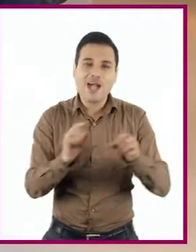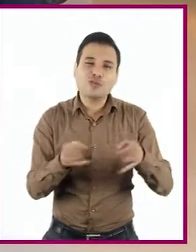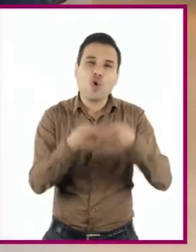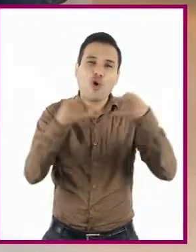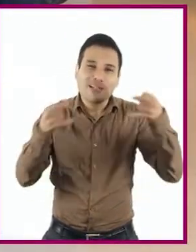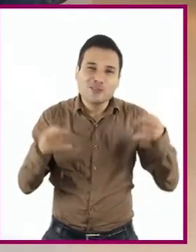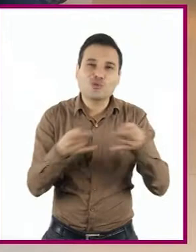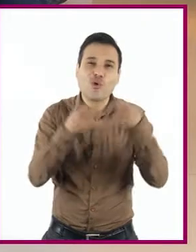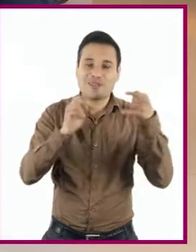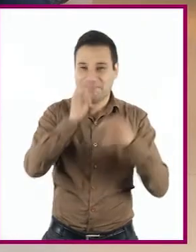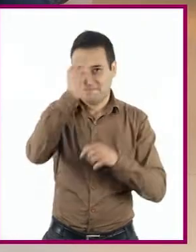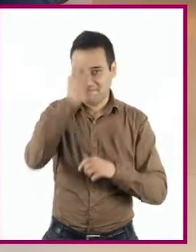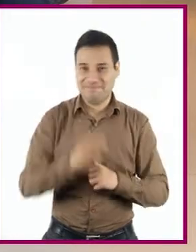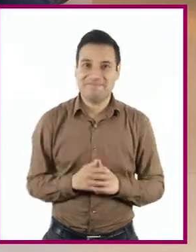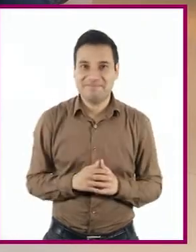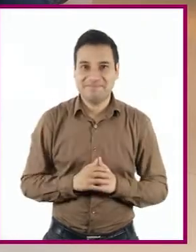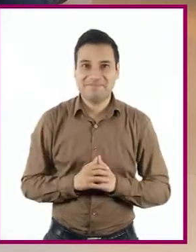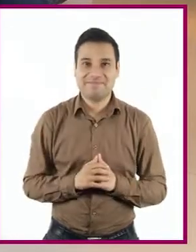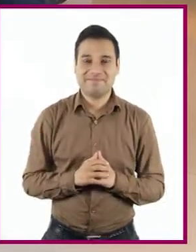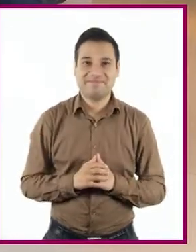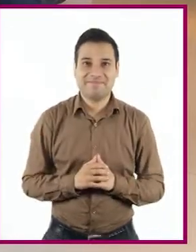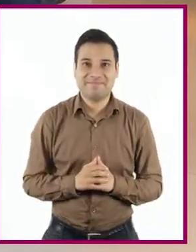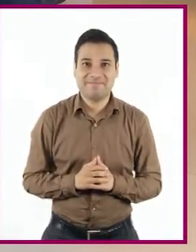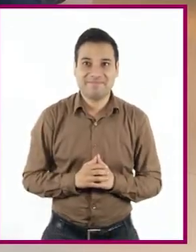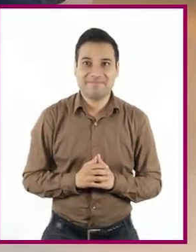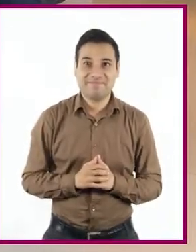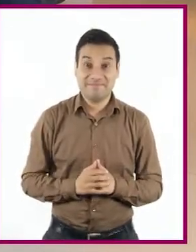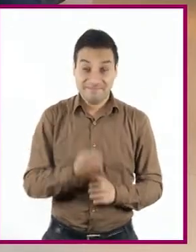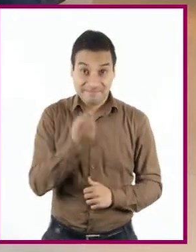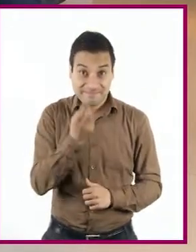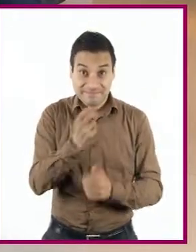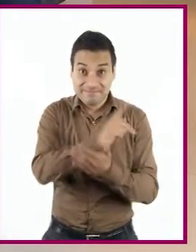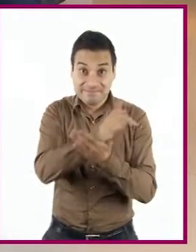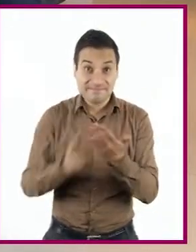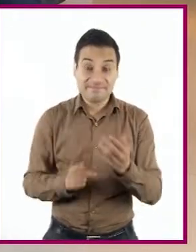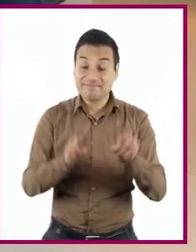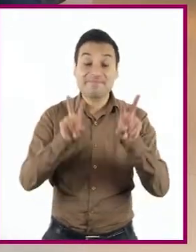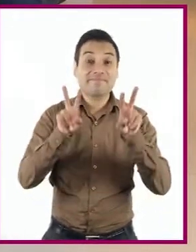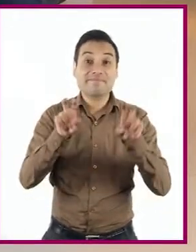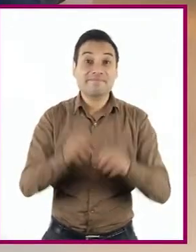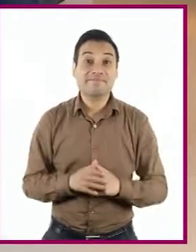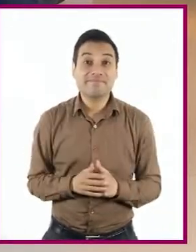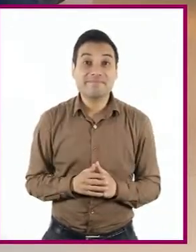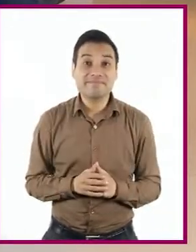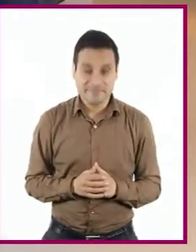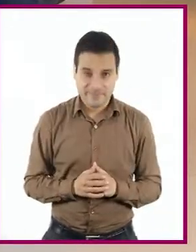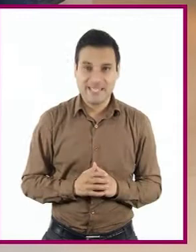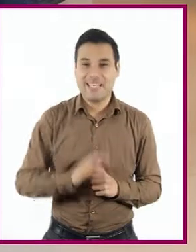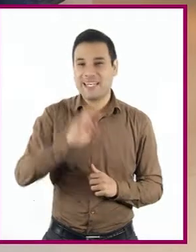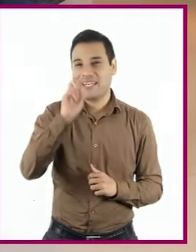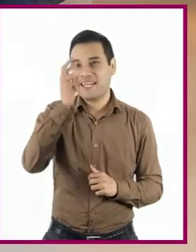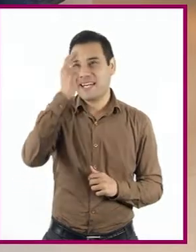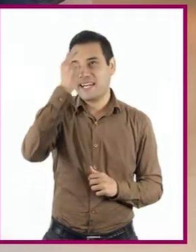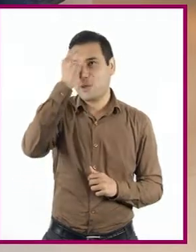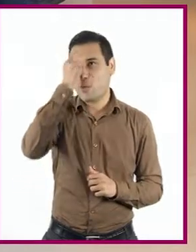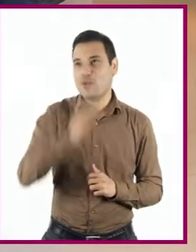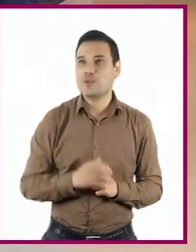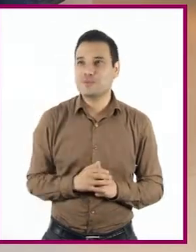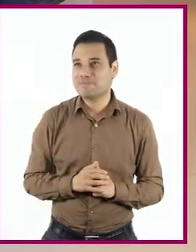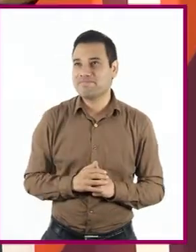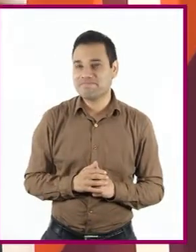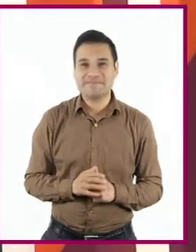recuerdos. Es por eso que a este programa le hemos titulado Del Recuerdo al